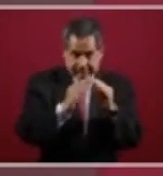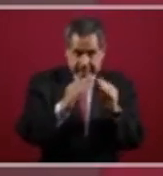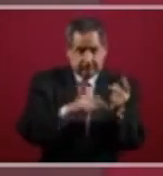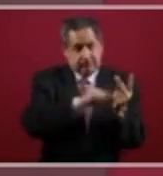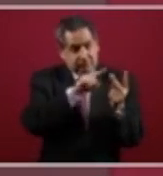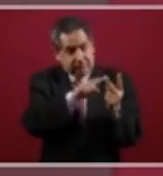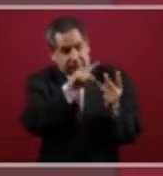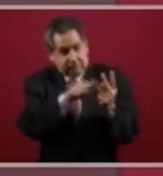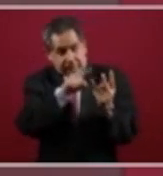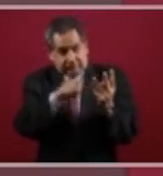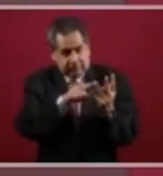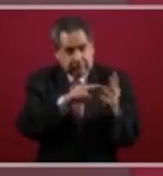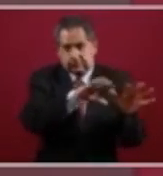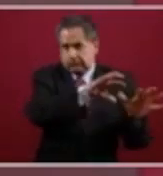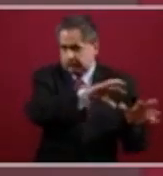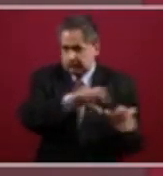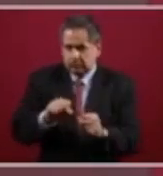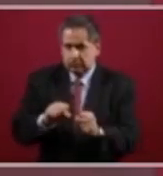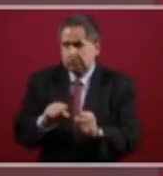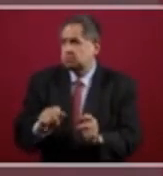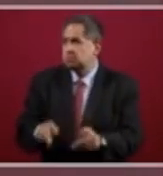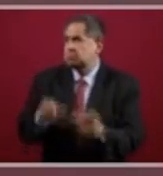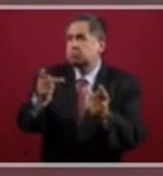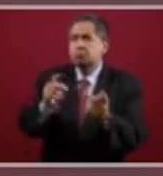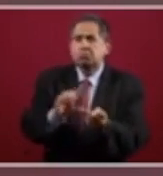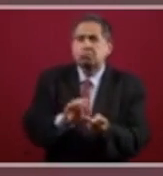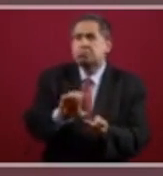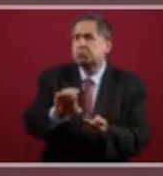que fueron incautados,